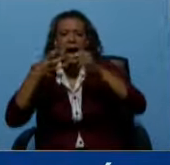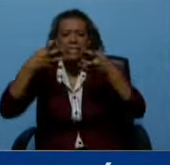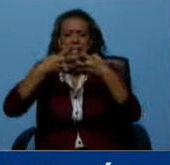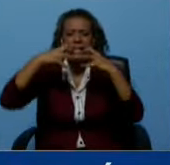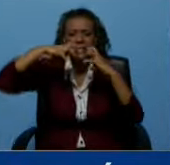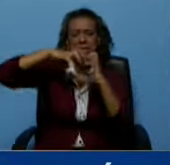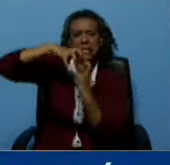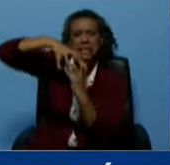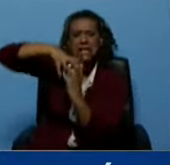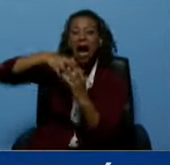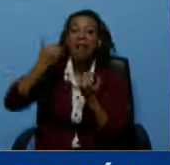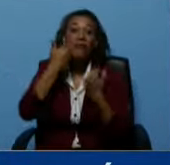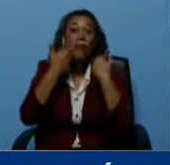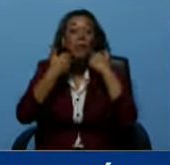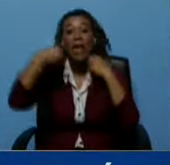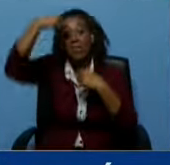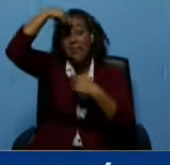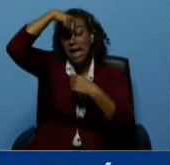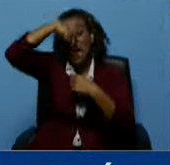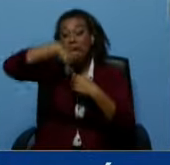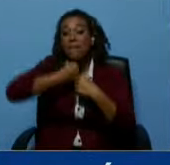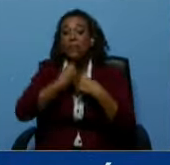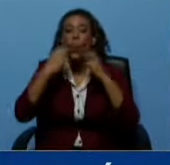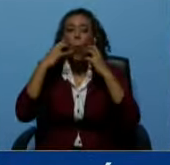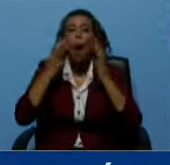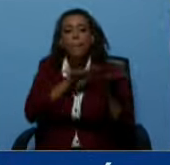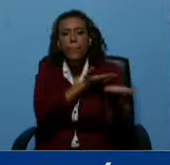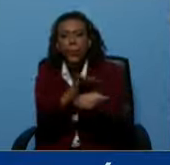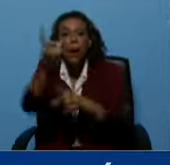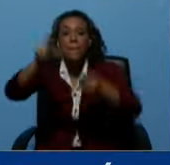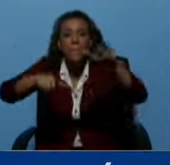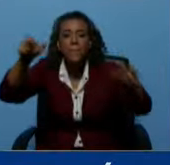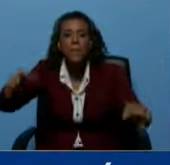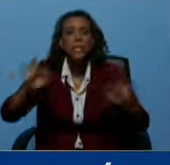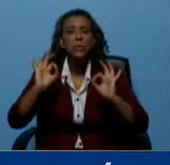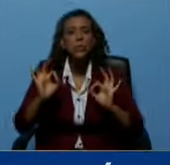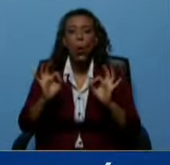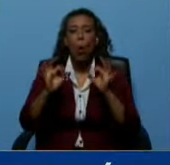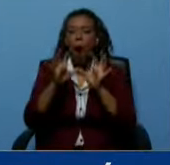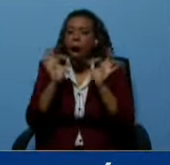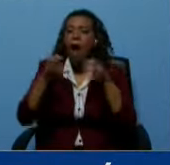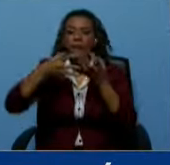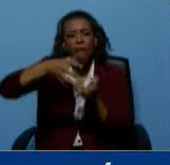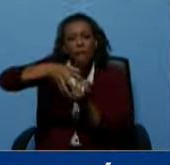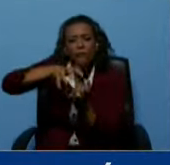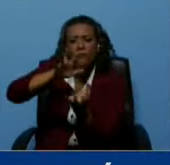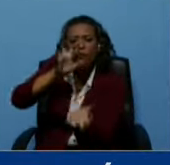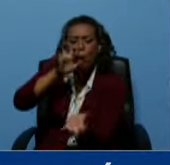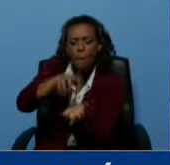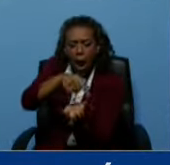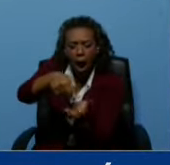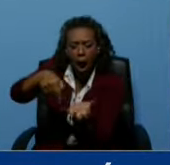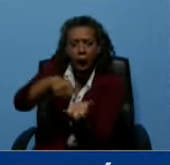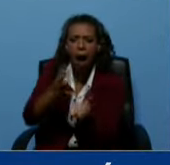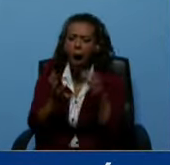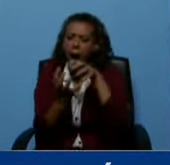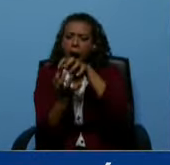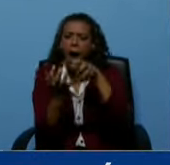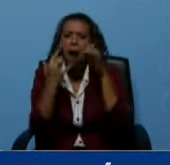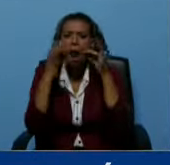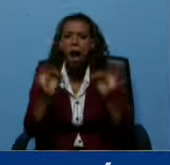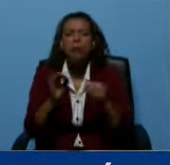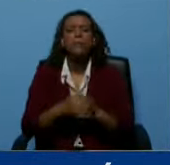son las enfermedades a nivel bucal, para poder brindar a los pacientes una salud integral. Me